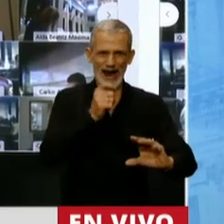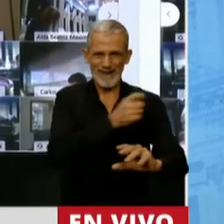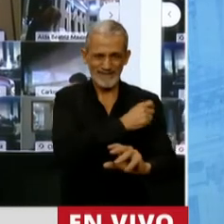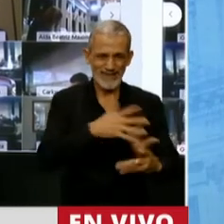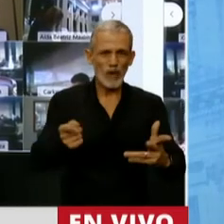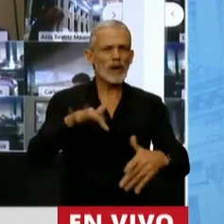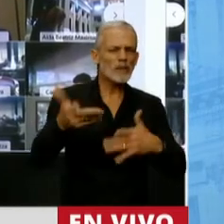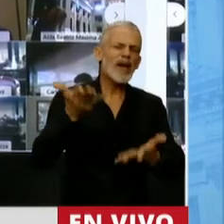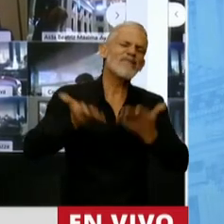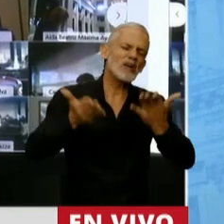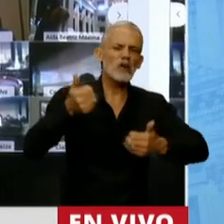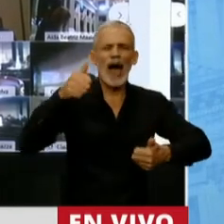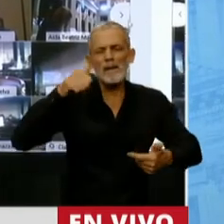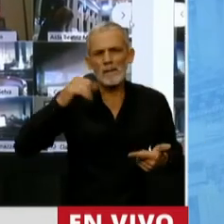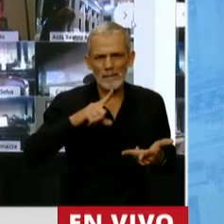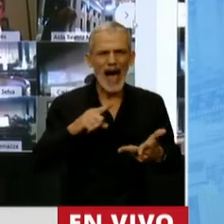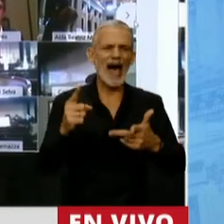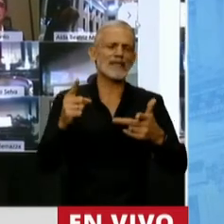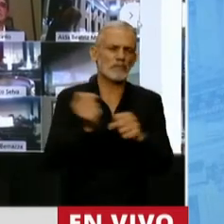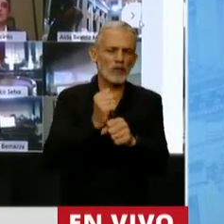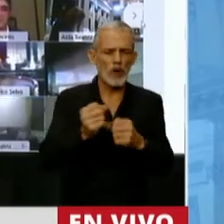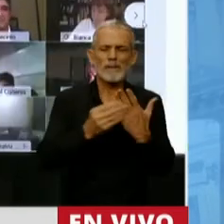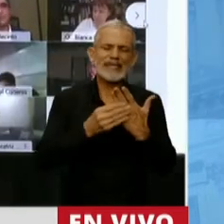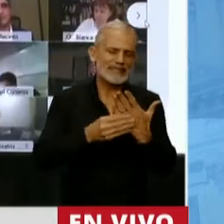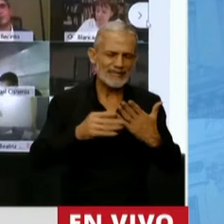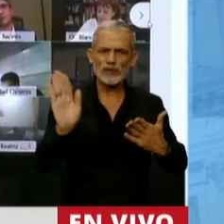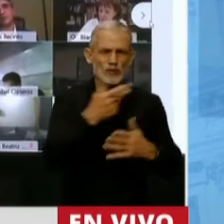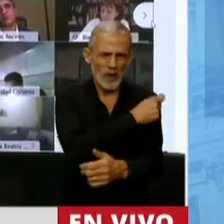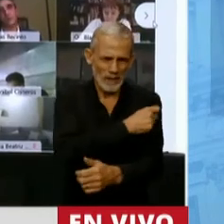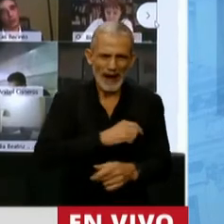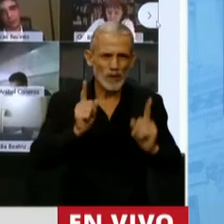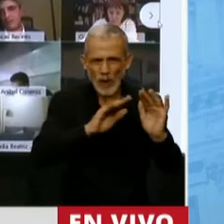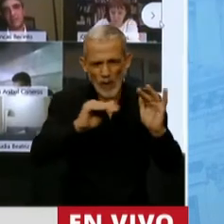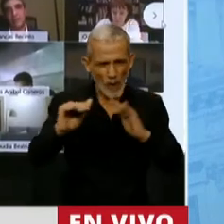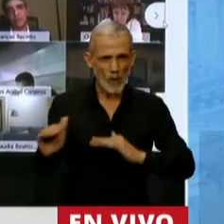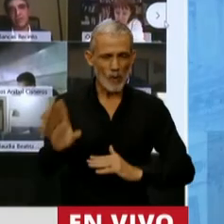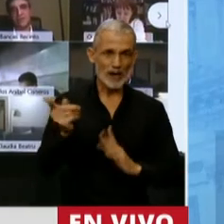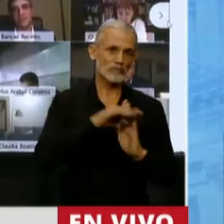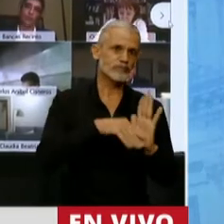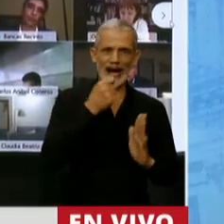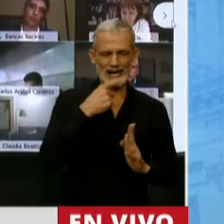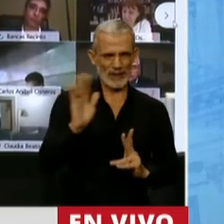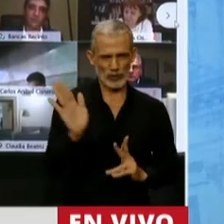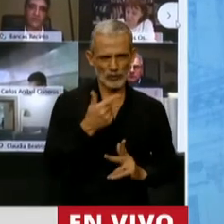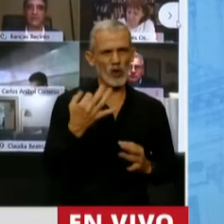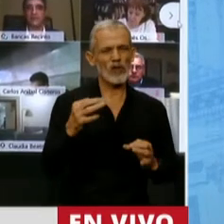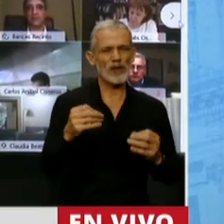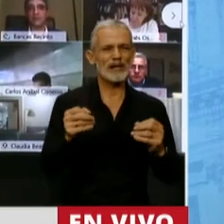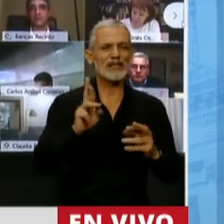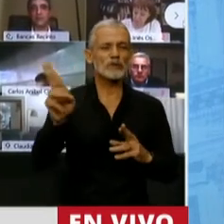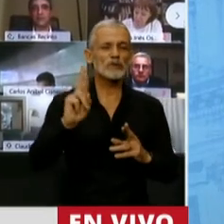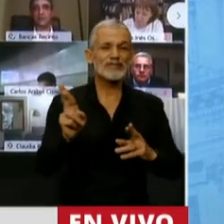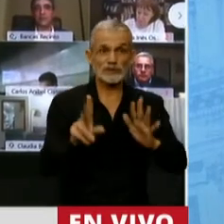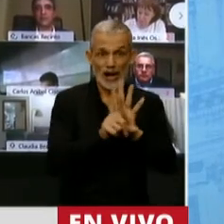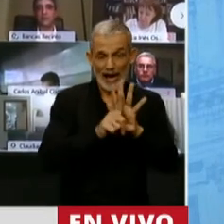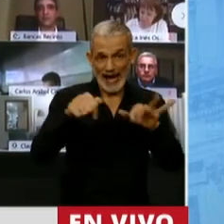será evaluada por ANMAT, autorizada por el Ministerio, como todas las vacunas y como todos los medicamentos que utilizan en forma